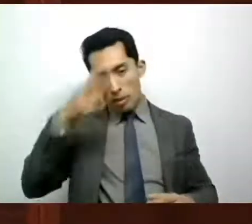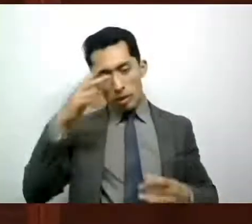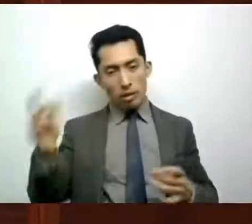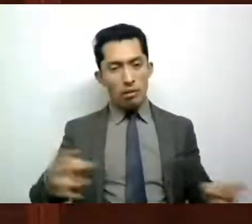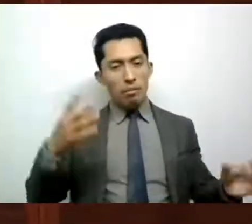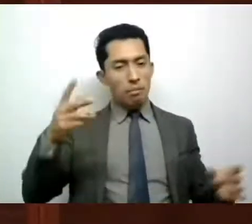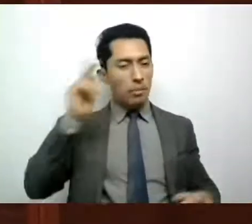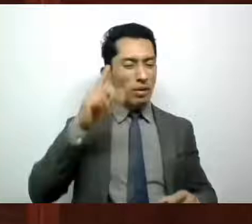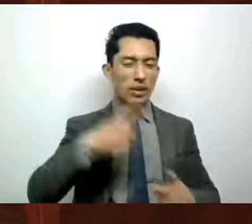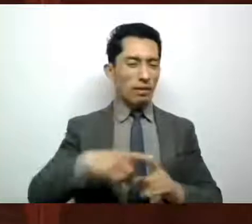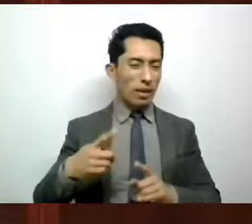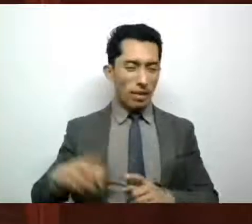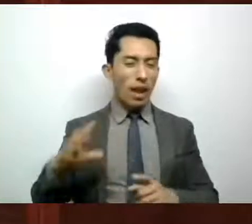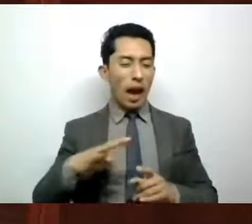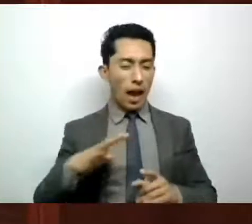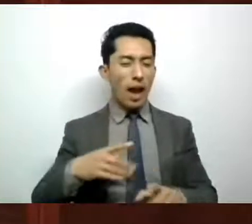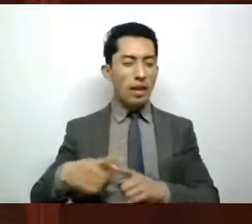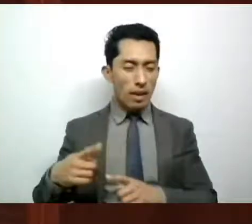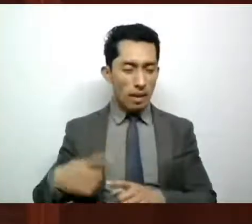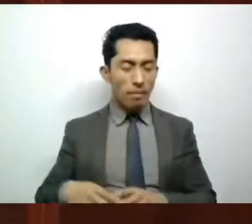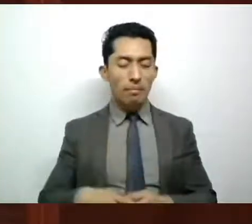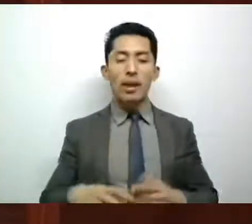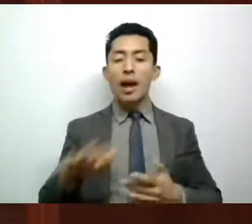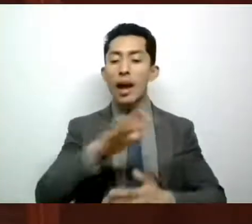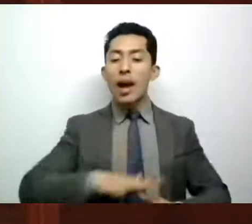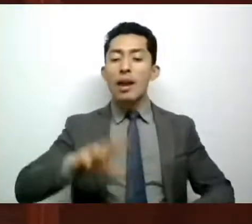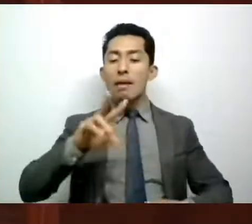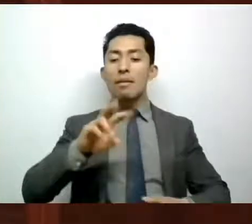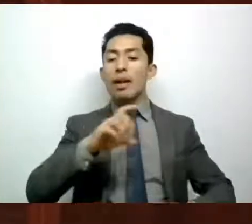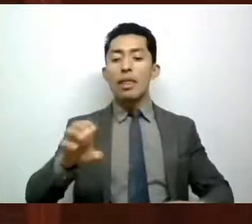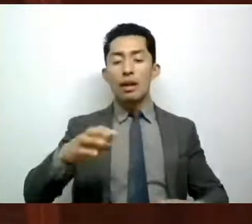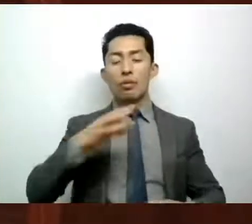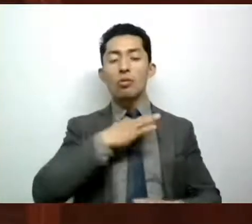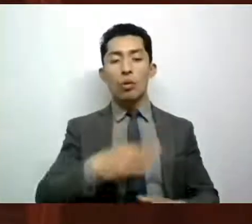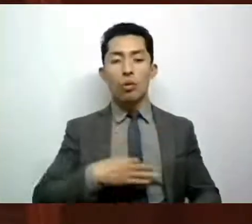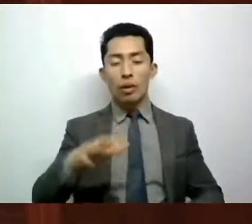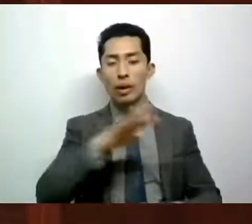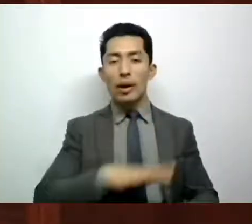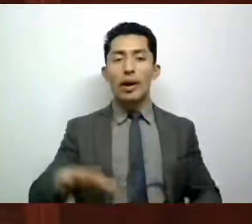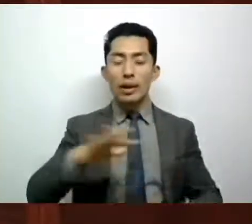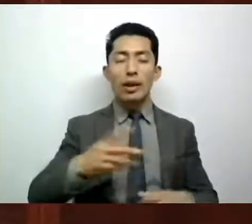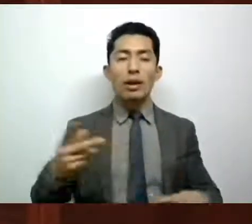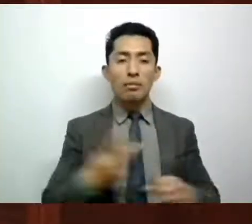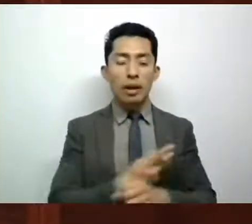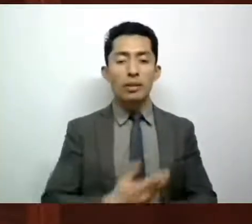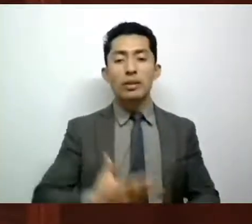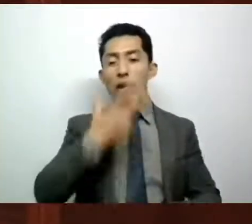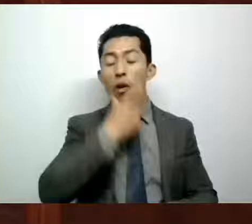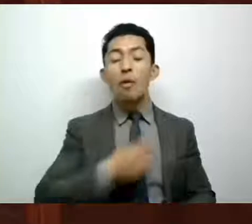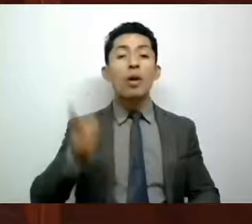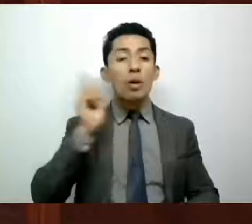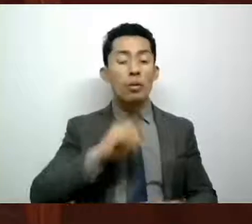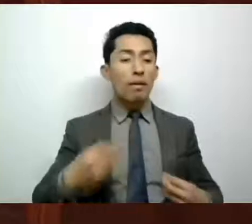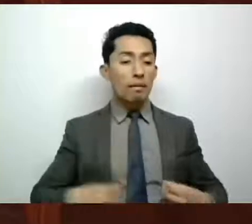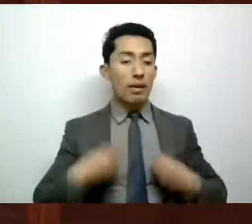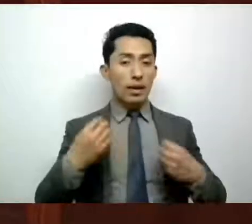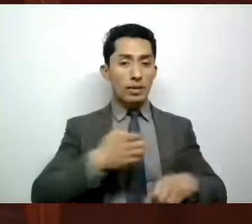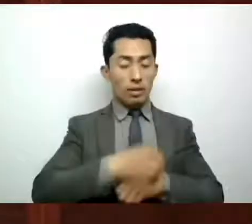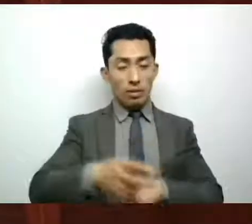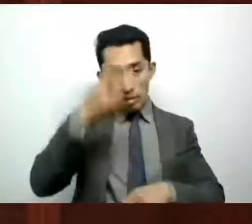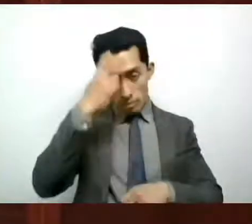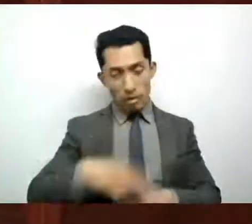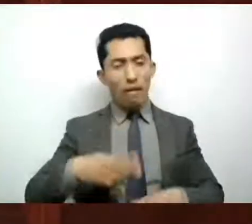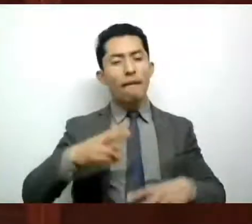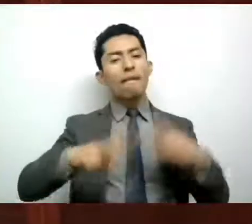México-Pachuca, entre otras. En la zona metropolitana del Valle de Toluca, las y los mexiquenses que